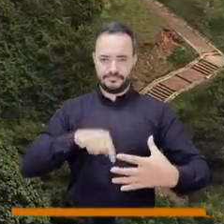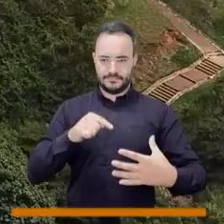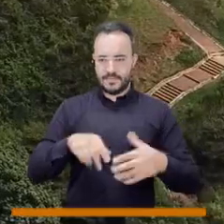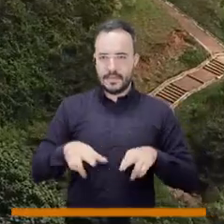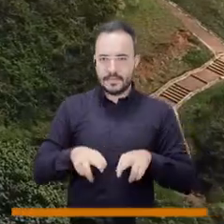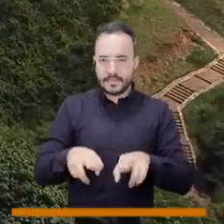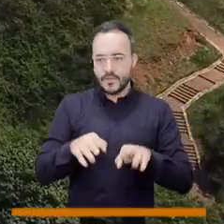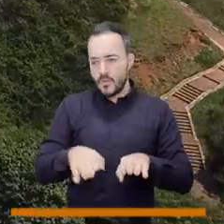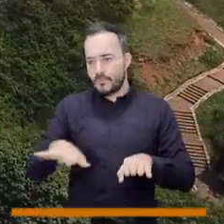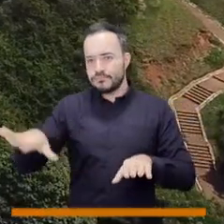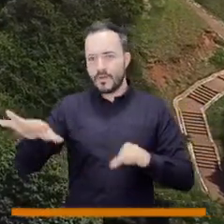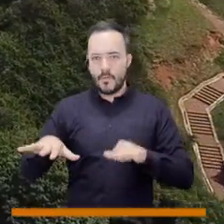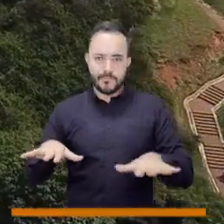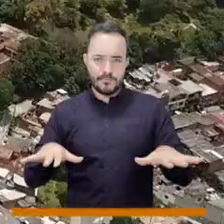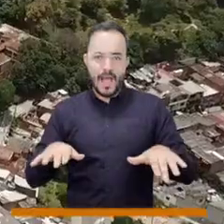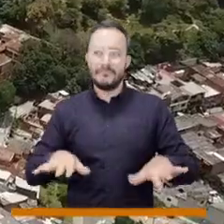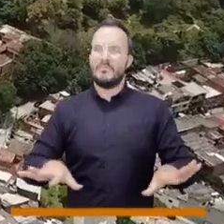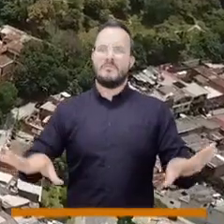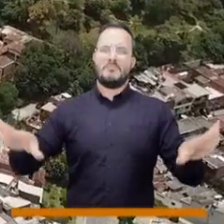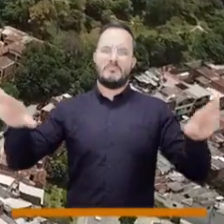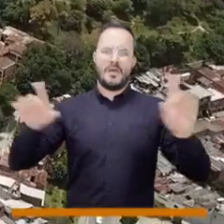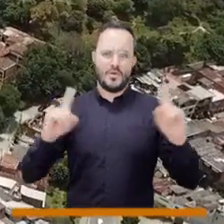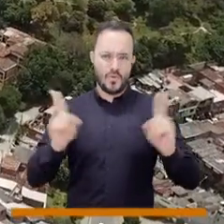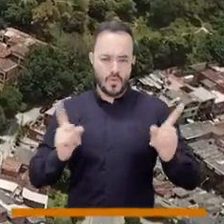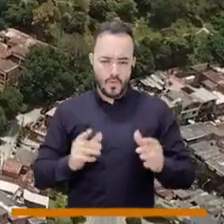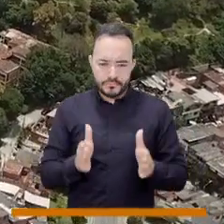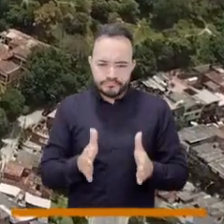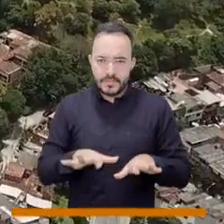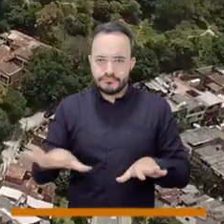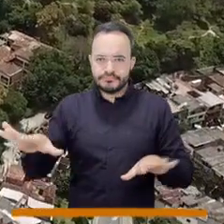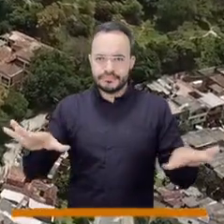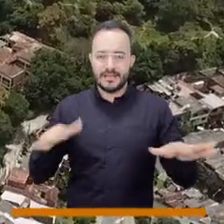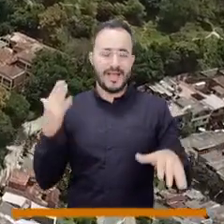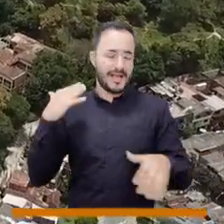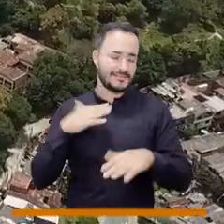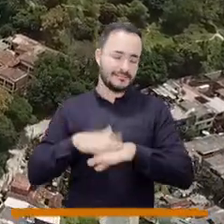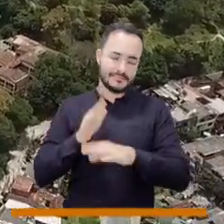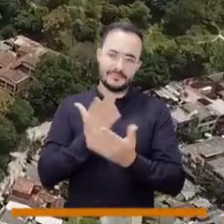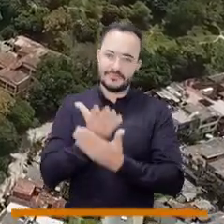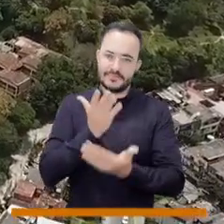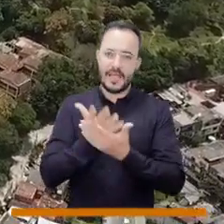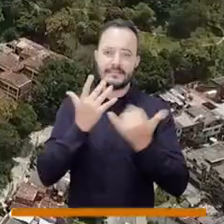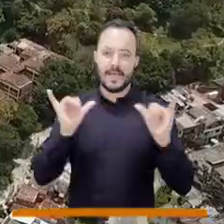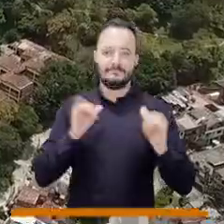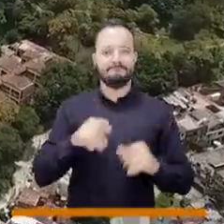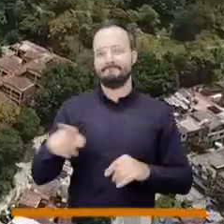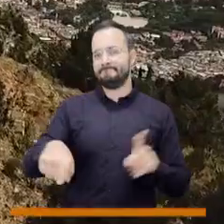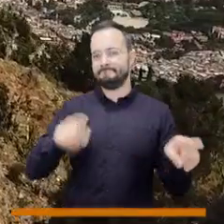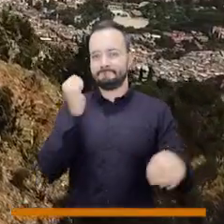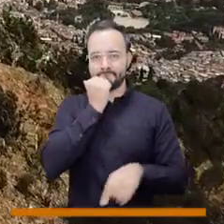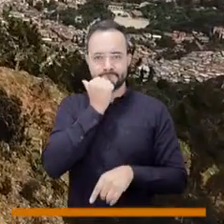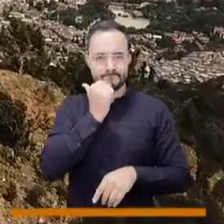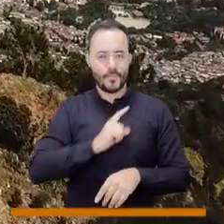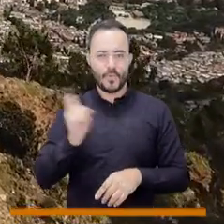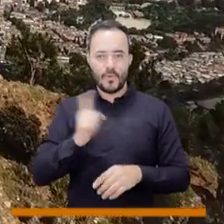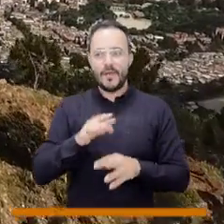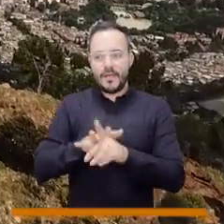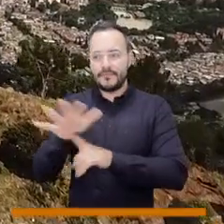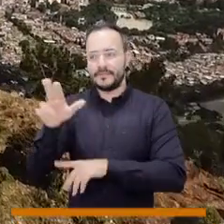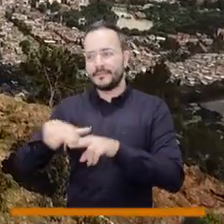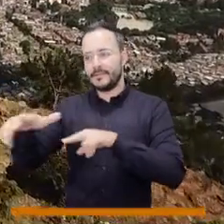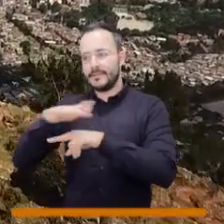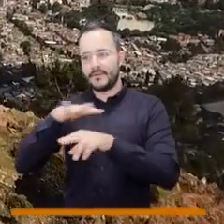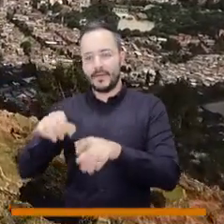riberas del río hacia afuera, que es lo que se ha recomendado desde hace décadas, pero lamentablemente la ciudad ha seguido otras lógicas que también le han hecho mucho daño al